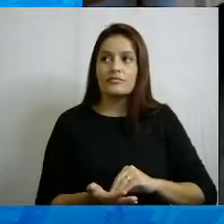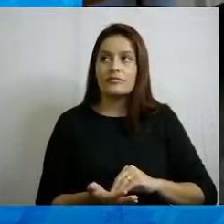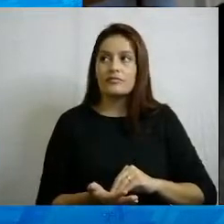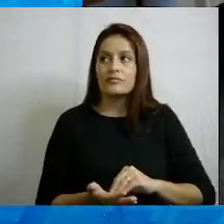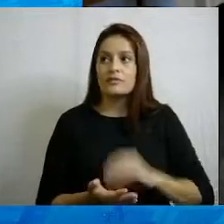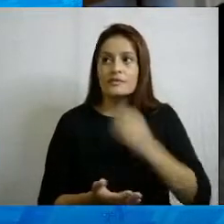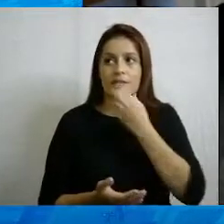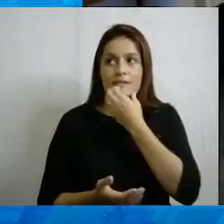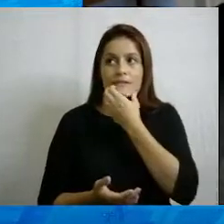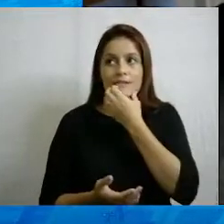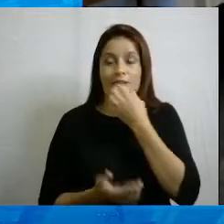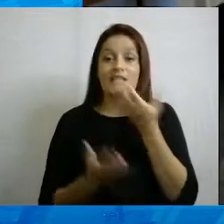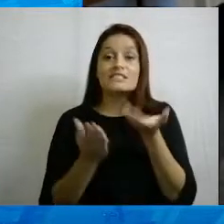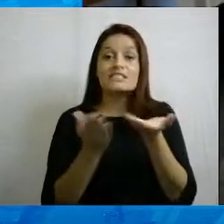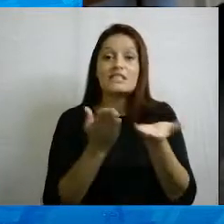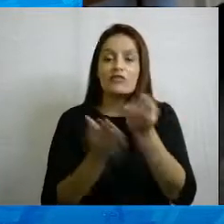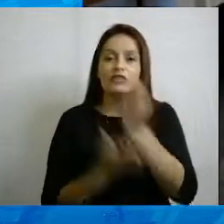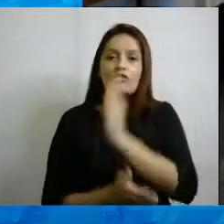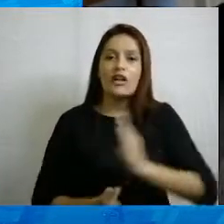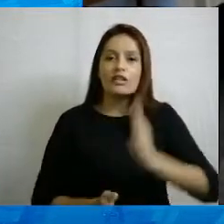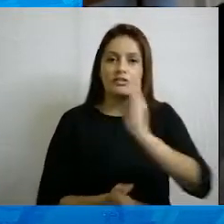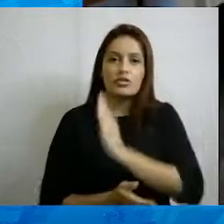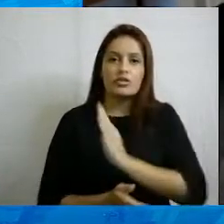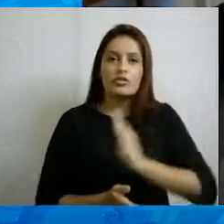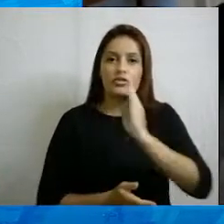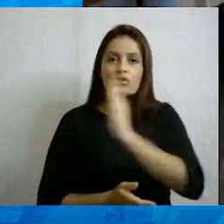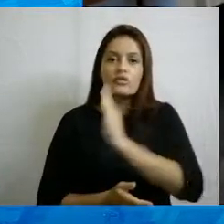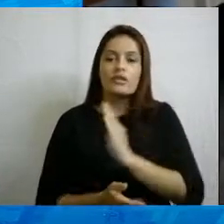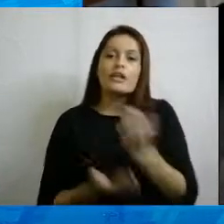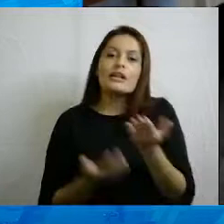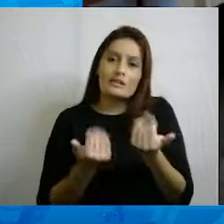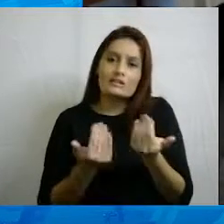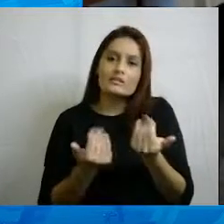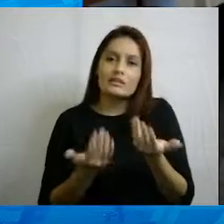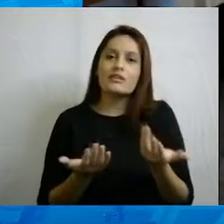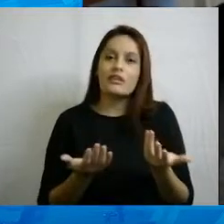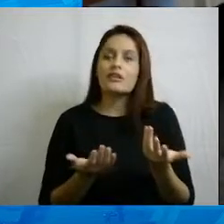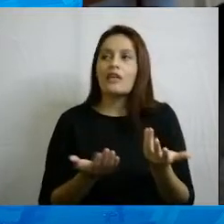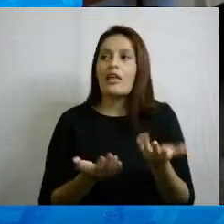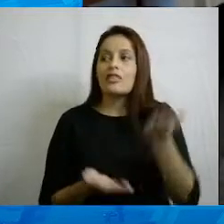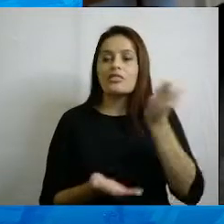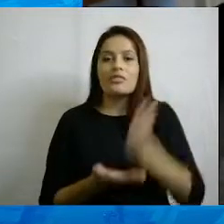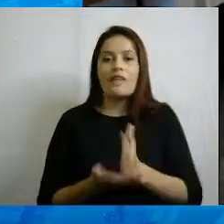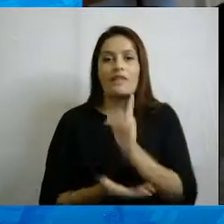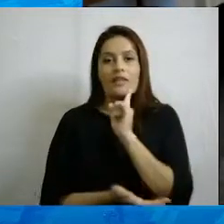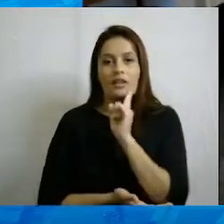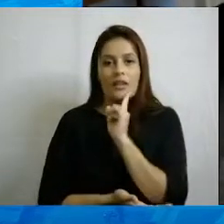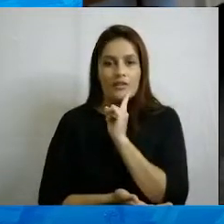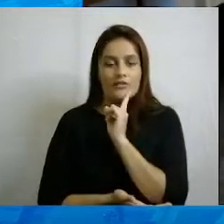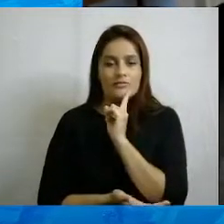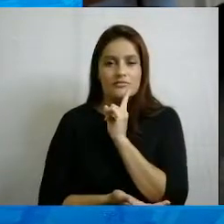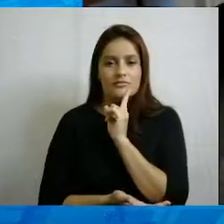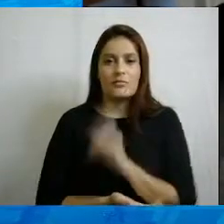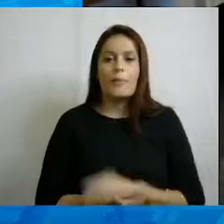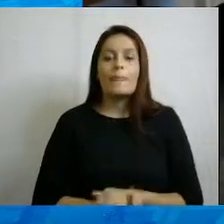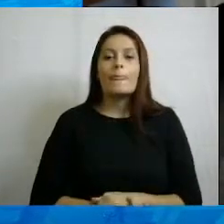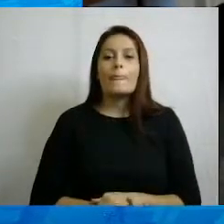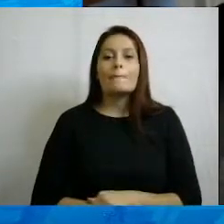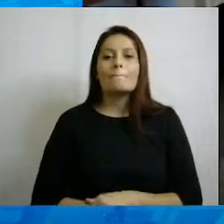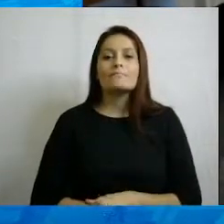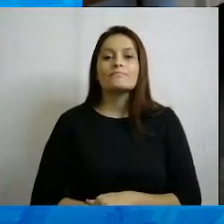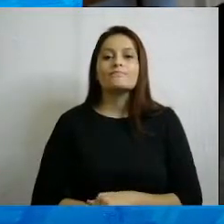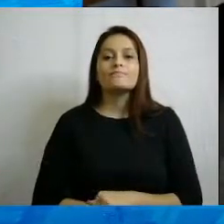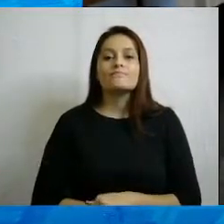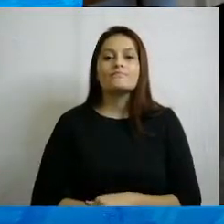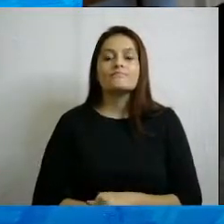y los servicios básicos son imprescindibles, pues tienen que estar para nosotros. Como